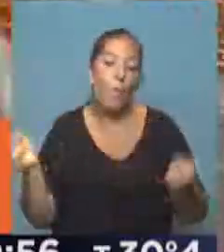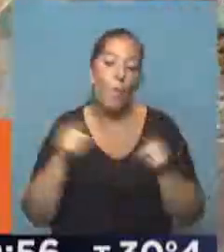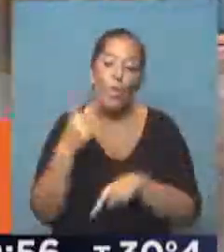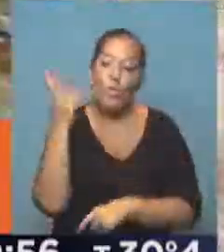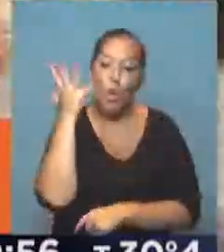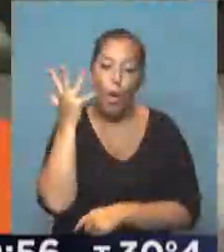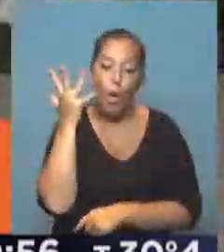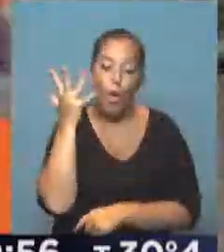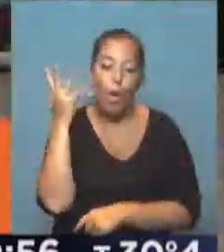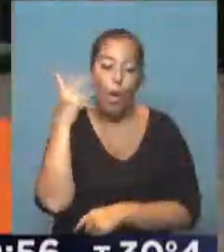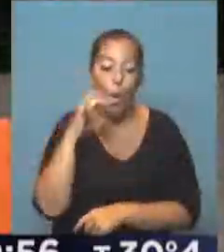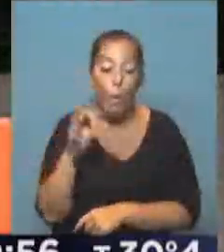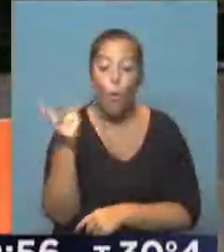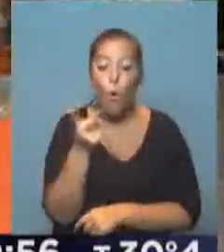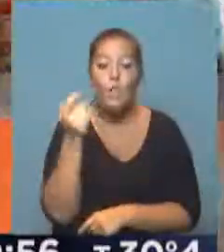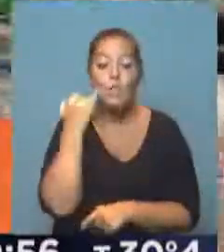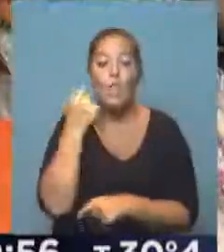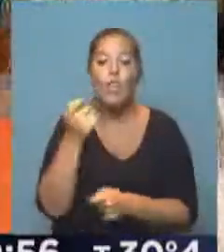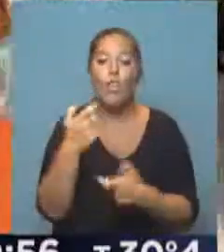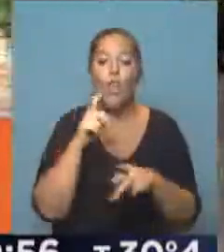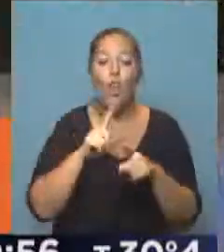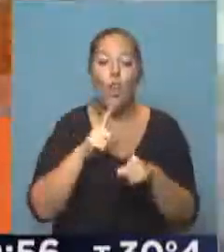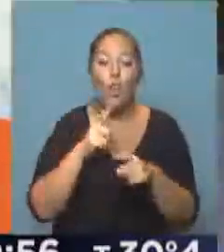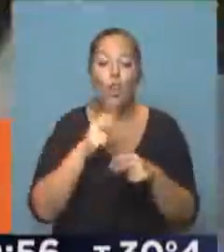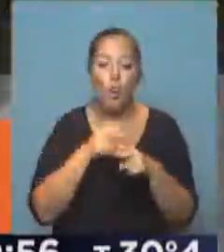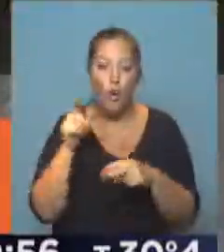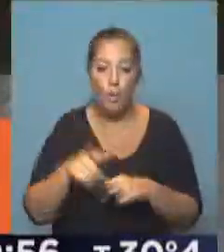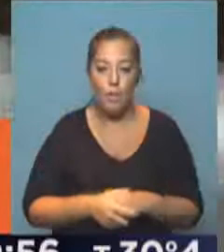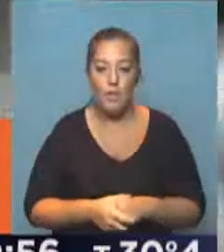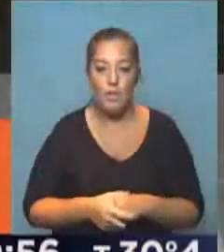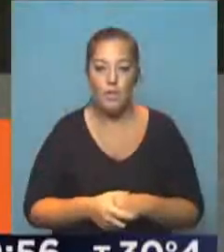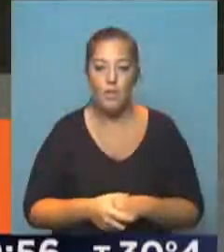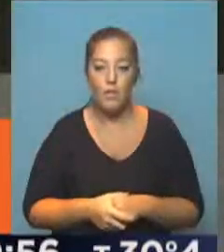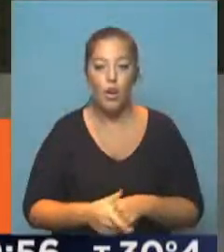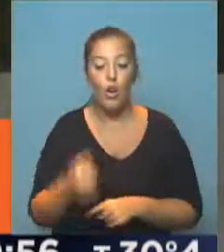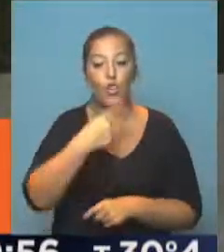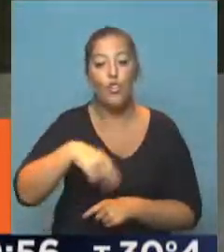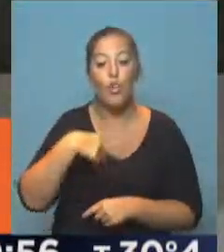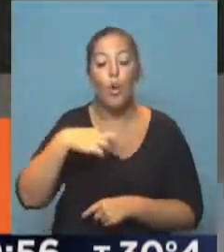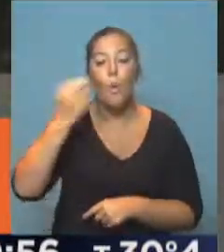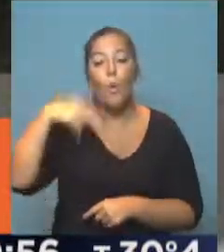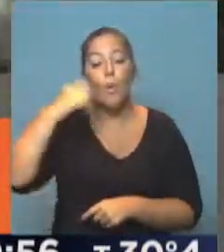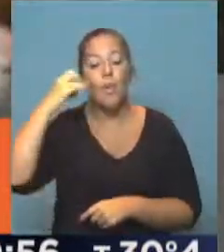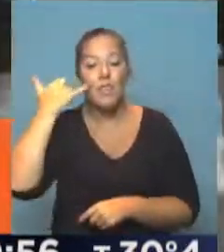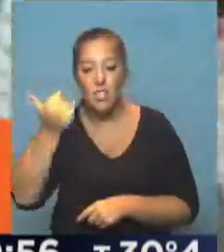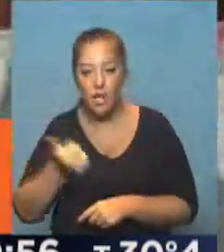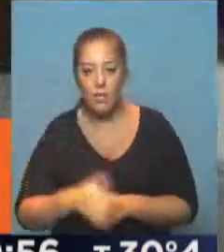abuelos y nos dieron su nombre. ¿Son de Almagro? No, nosotros somos de Pompeya. Ah,